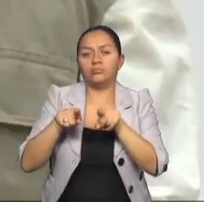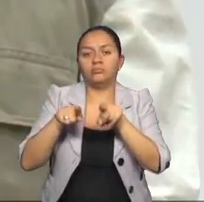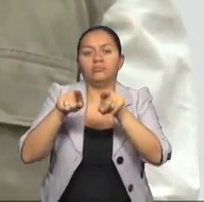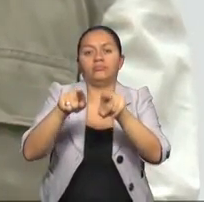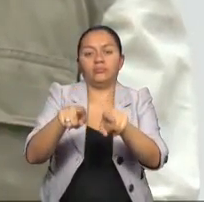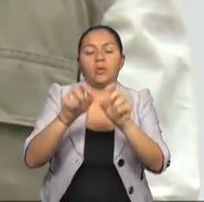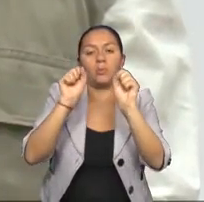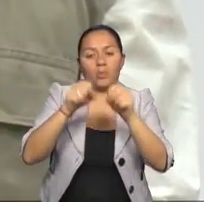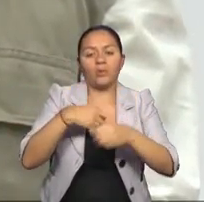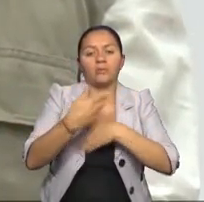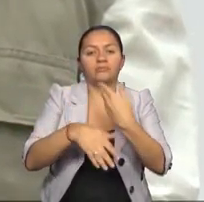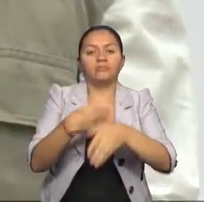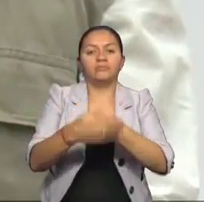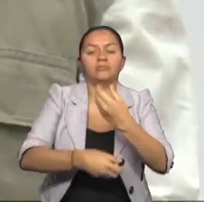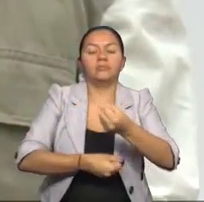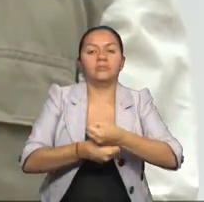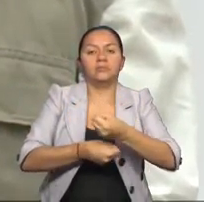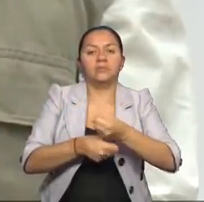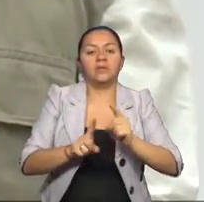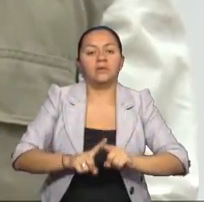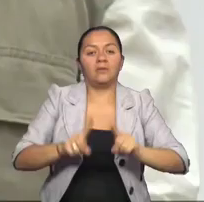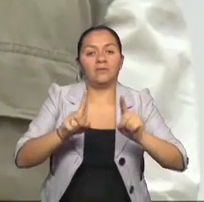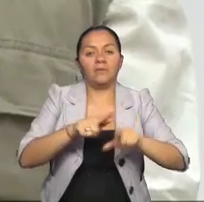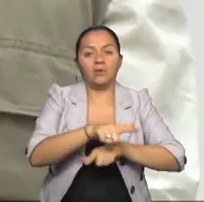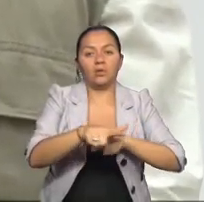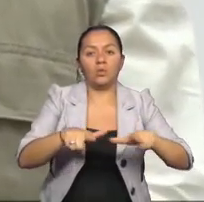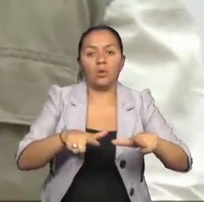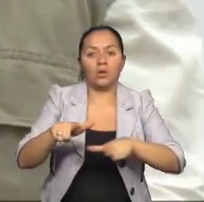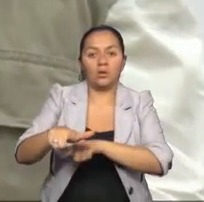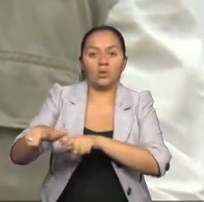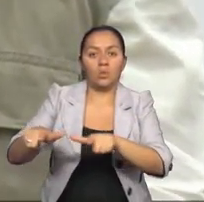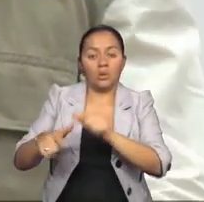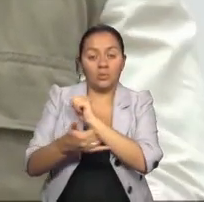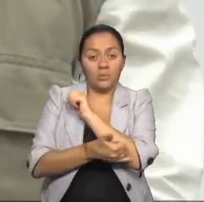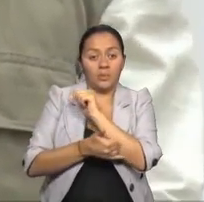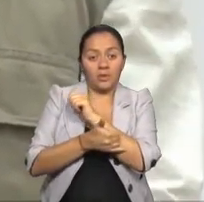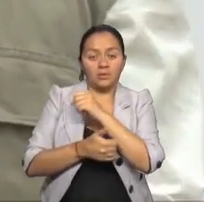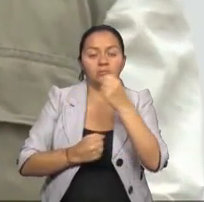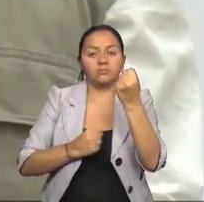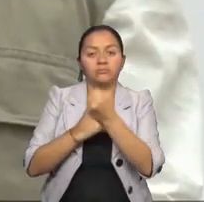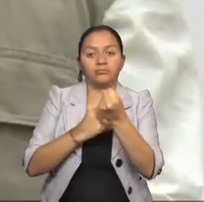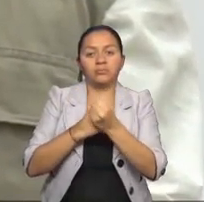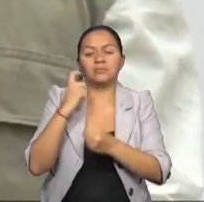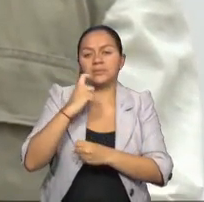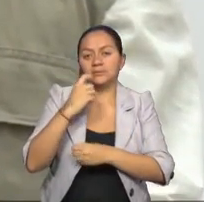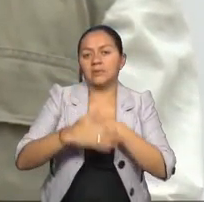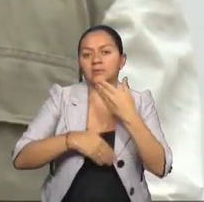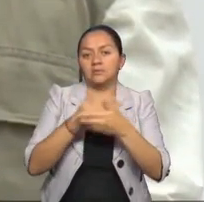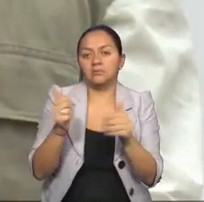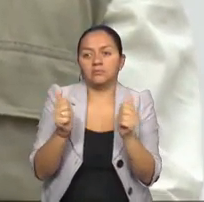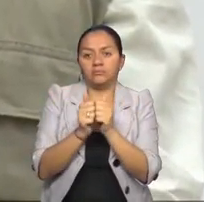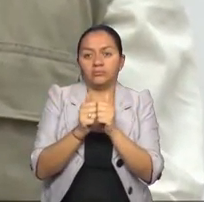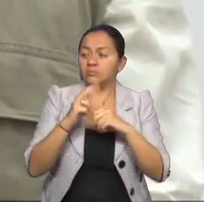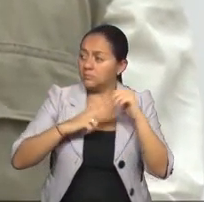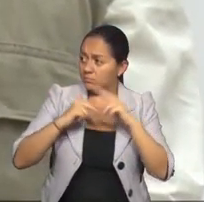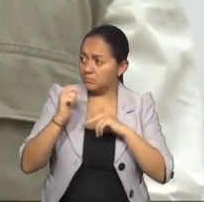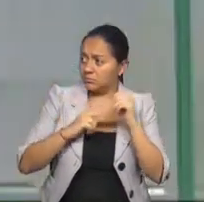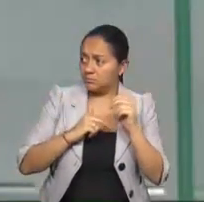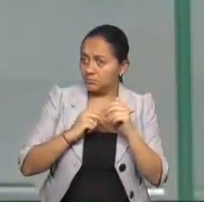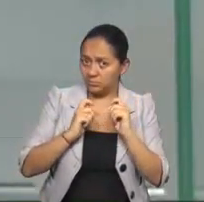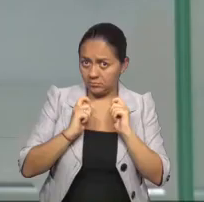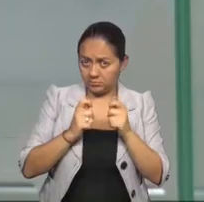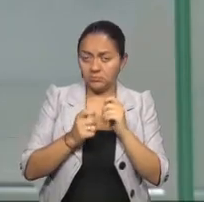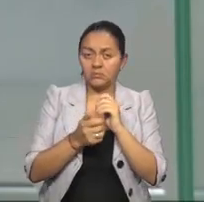instalada en los diferentes territorios del país apoyándonos necesariamente pero con infraestructura no tan